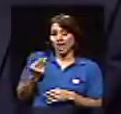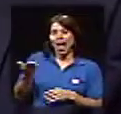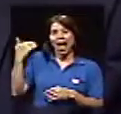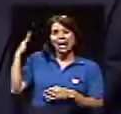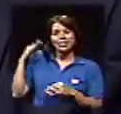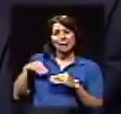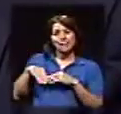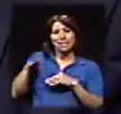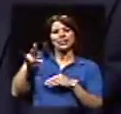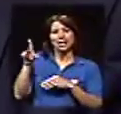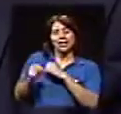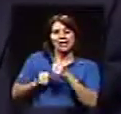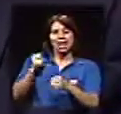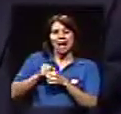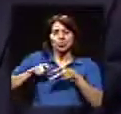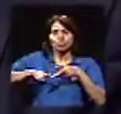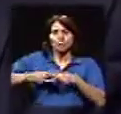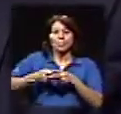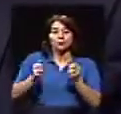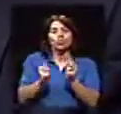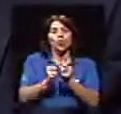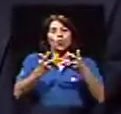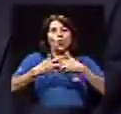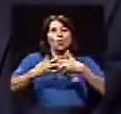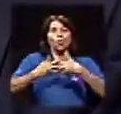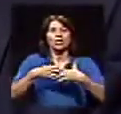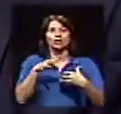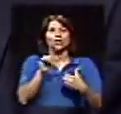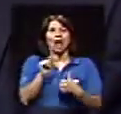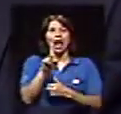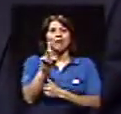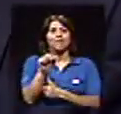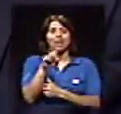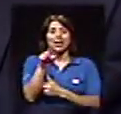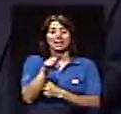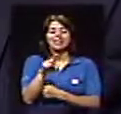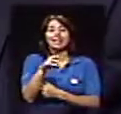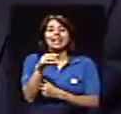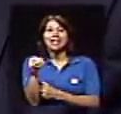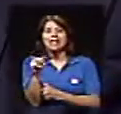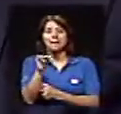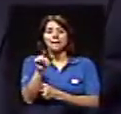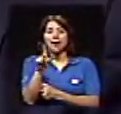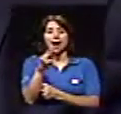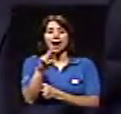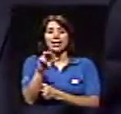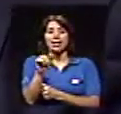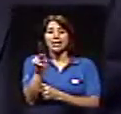lo que es la Corporación Álvarez y Marín. Iniciamos